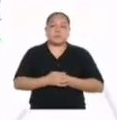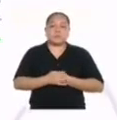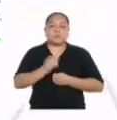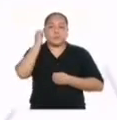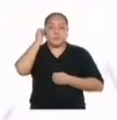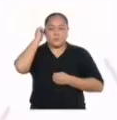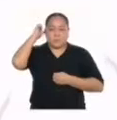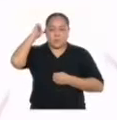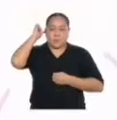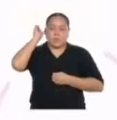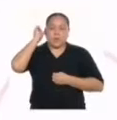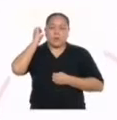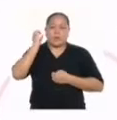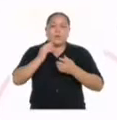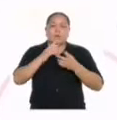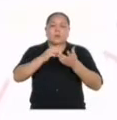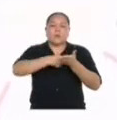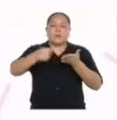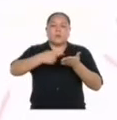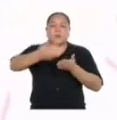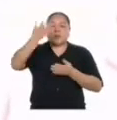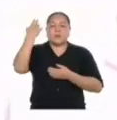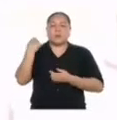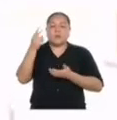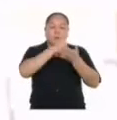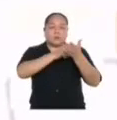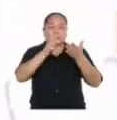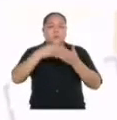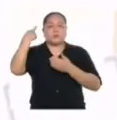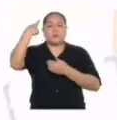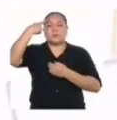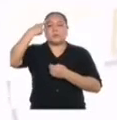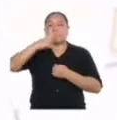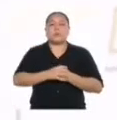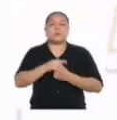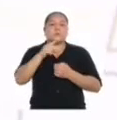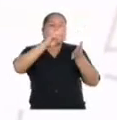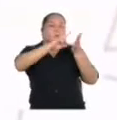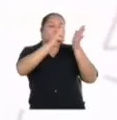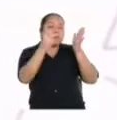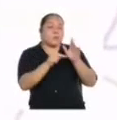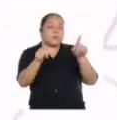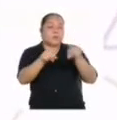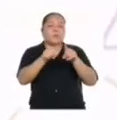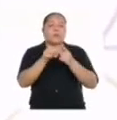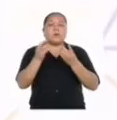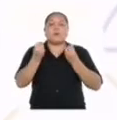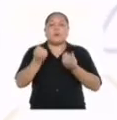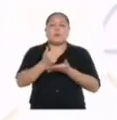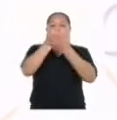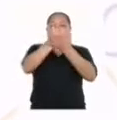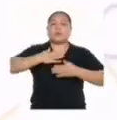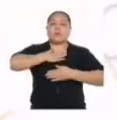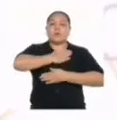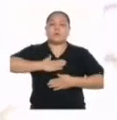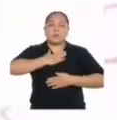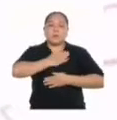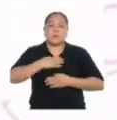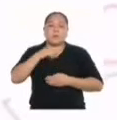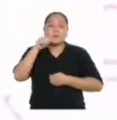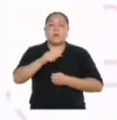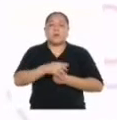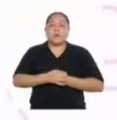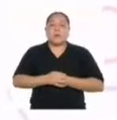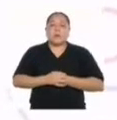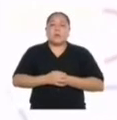La semana pasada leímos y reflexionamos sobre el tiempo libre, su significado y aporte como una dimensión del bienestar de las y